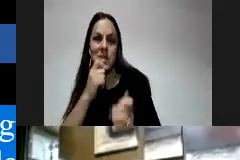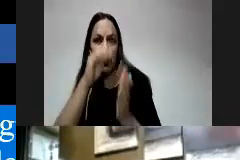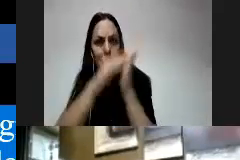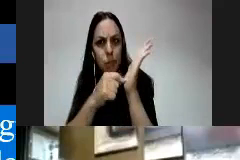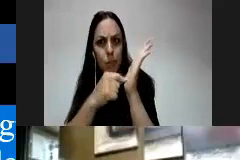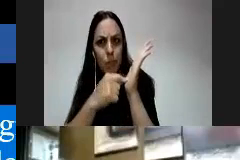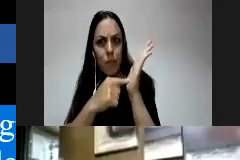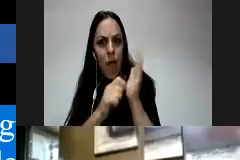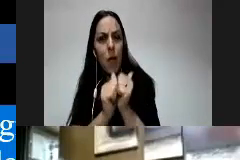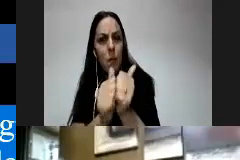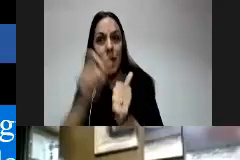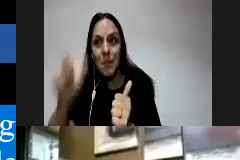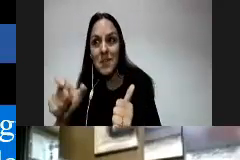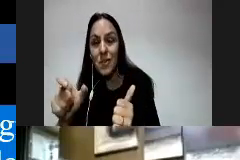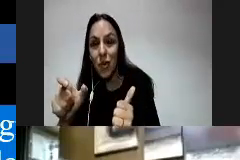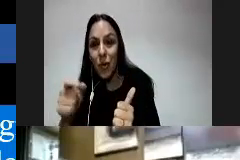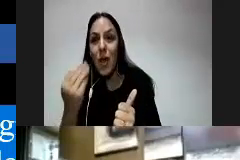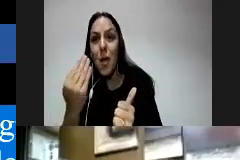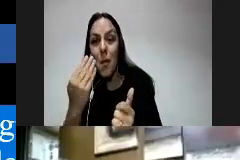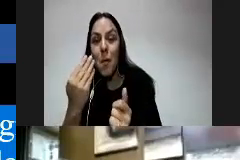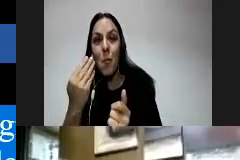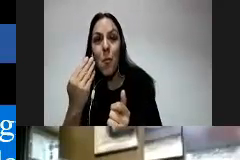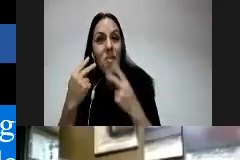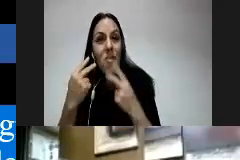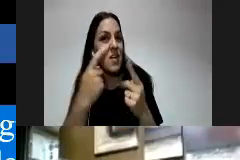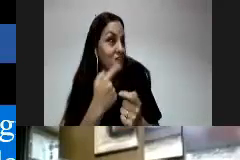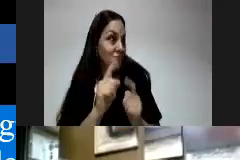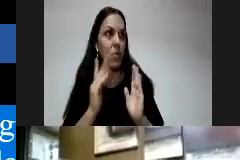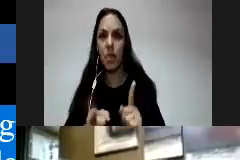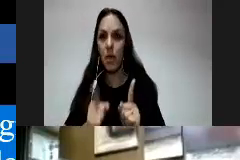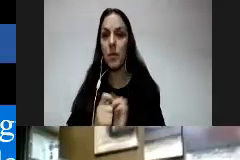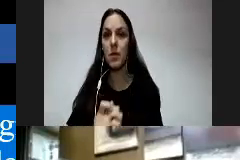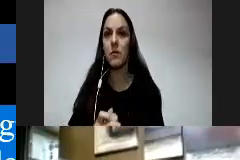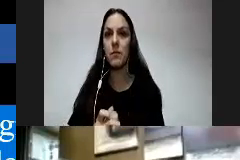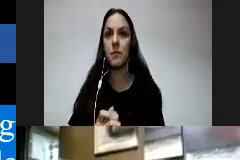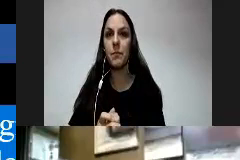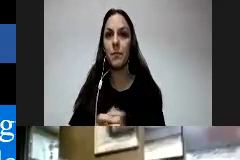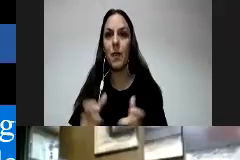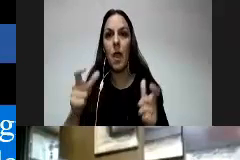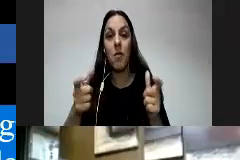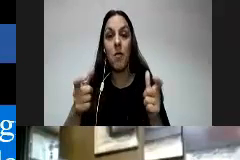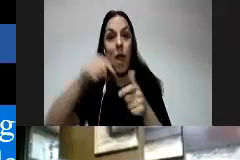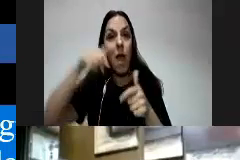La agencia tomó esto, la Agencia Nacional de Discapacidad,